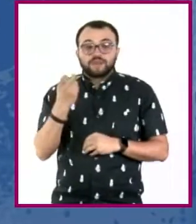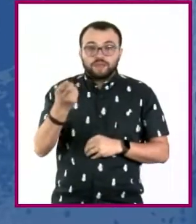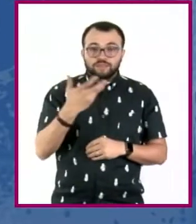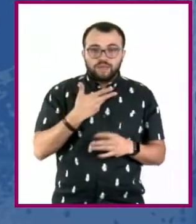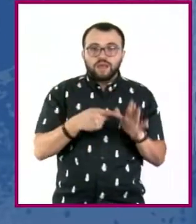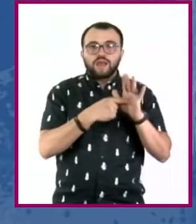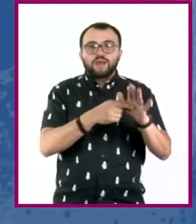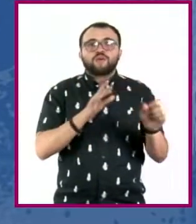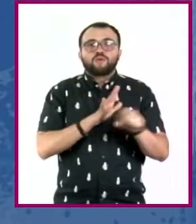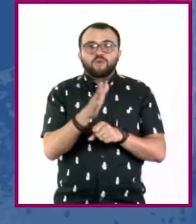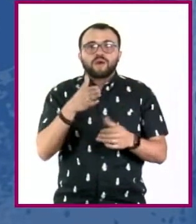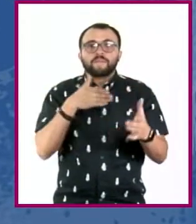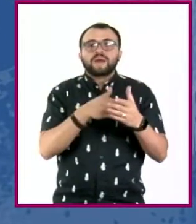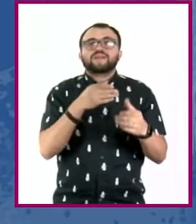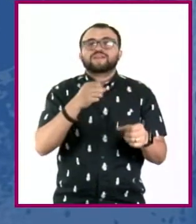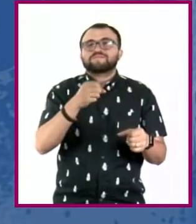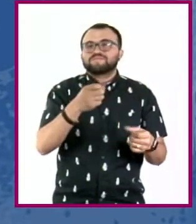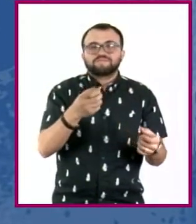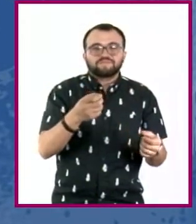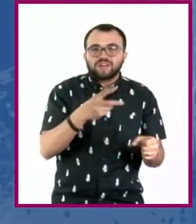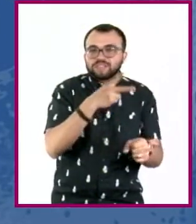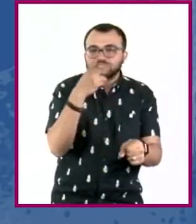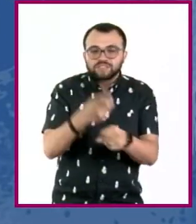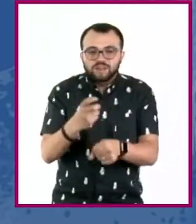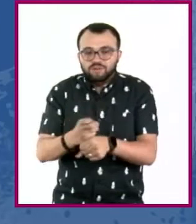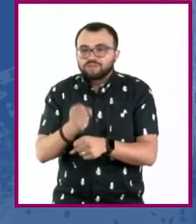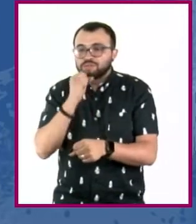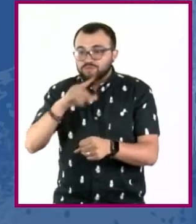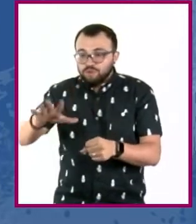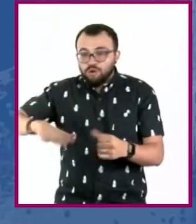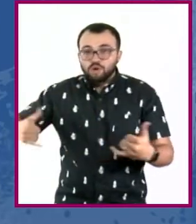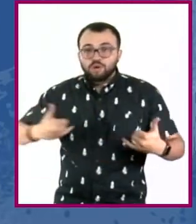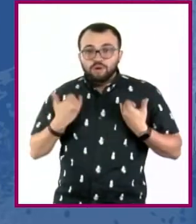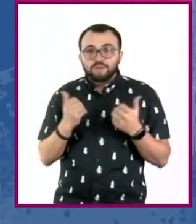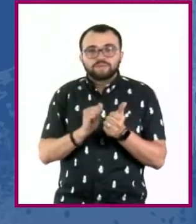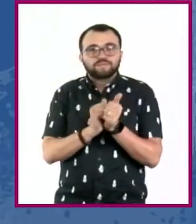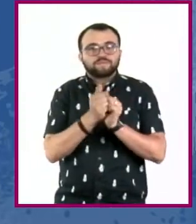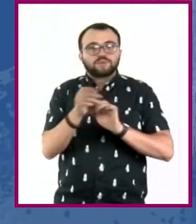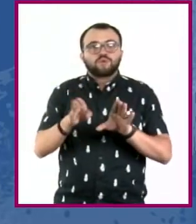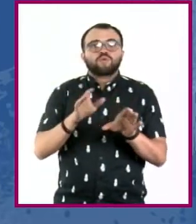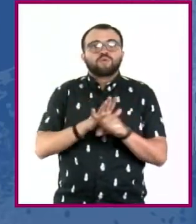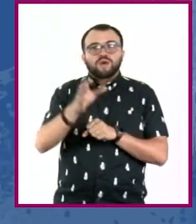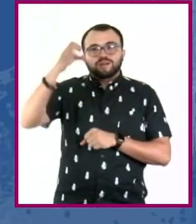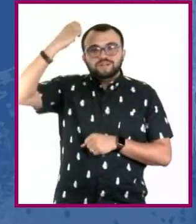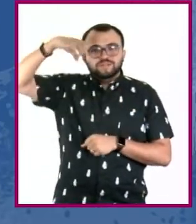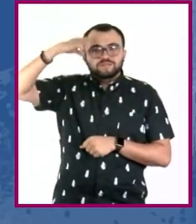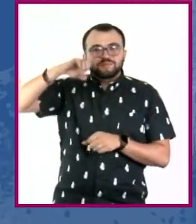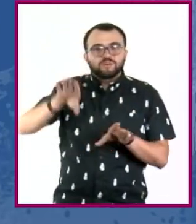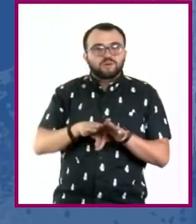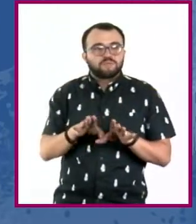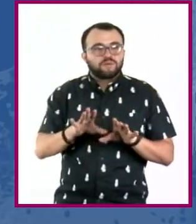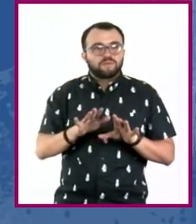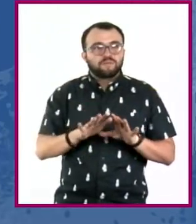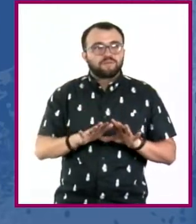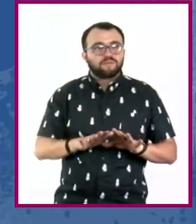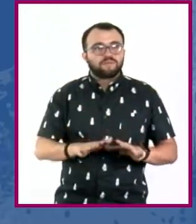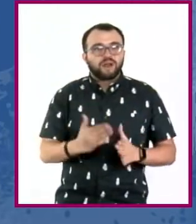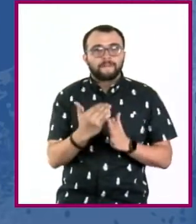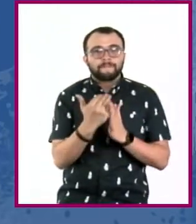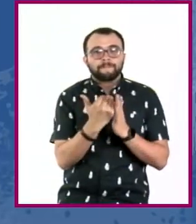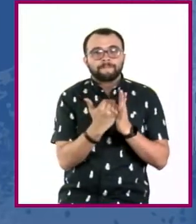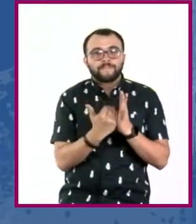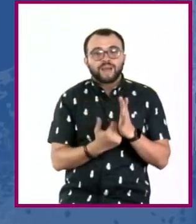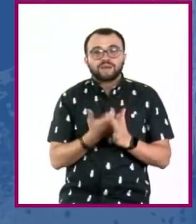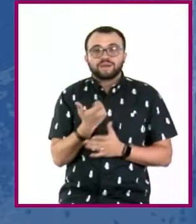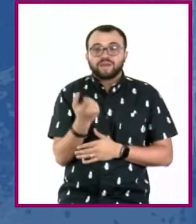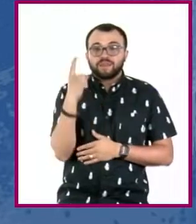representaban metas secundarias frente a un entorno en el que los jóvenes comenzaban a experimentar estancamiento en la pobreza salarial, lo cual les proyectó